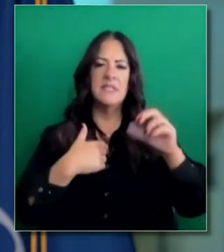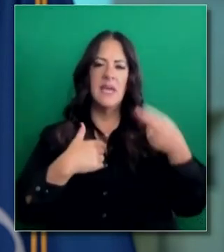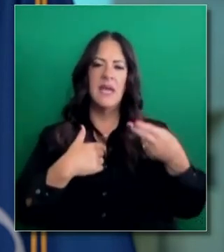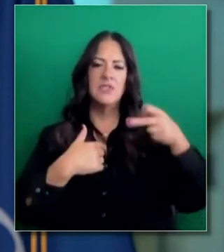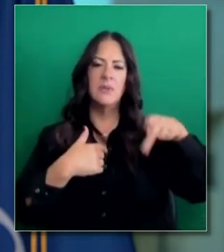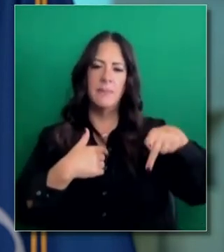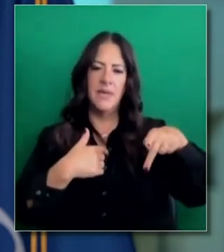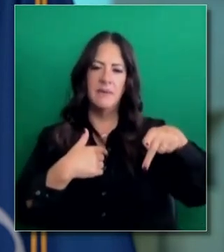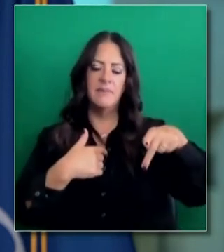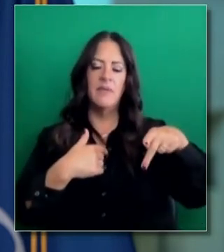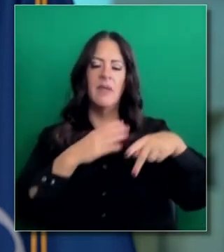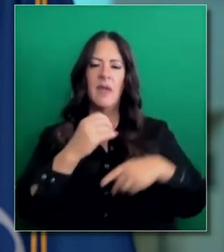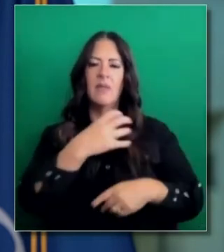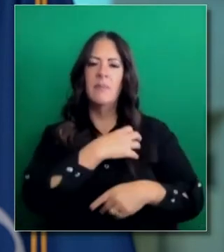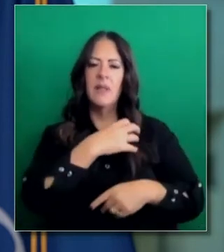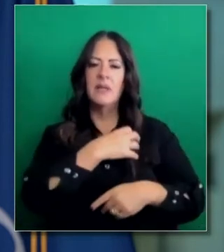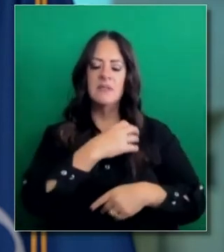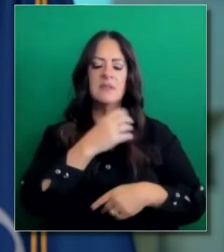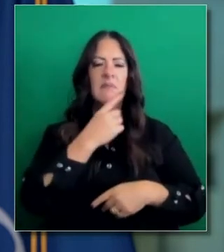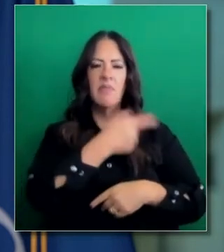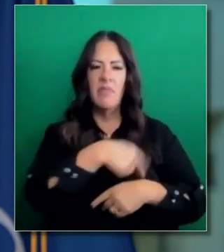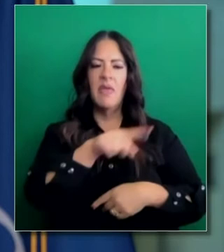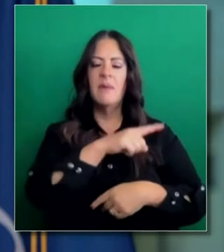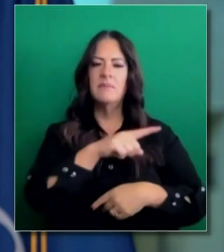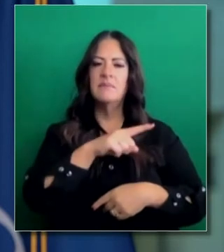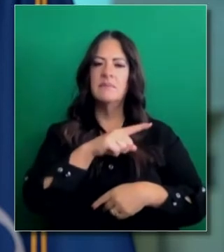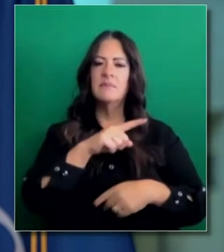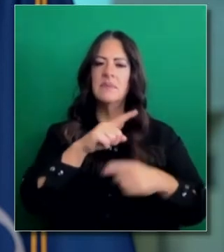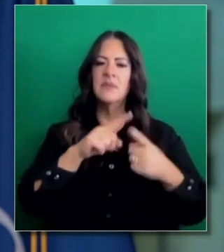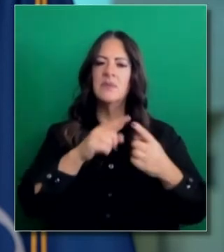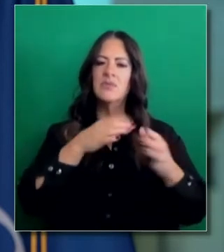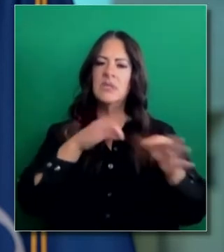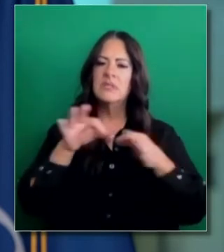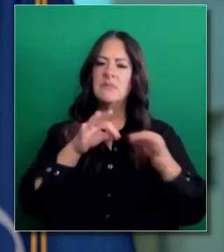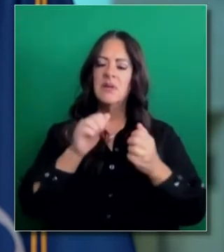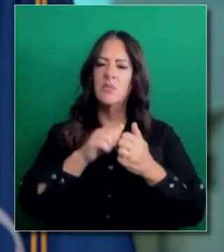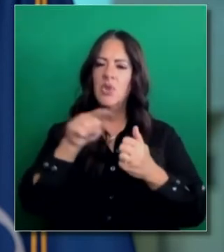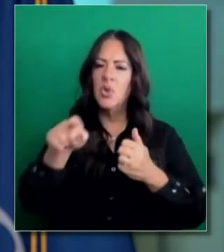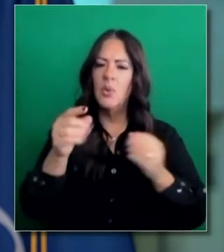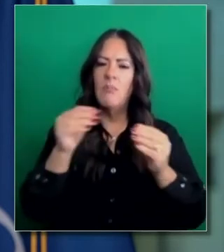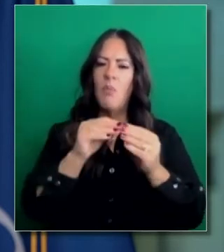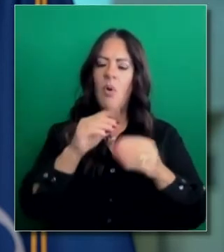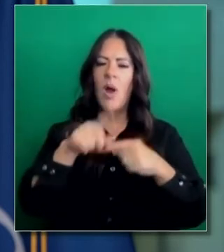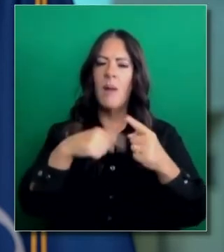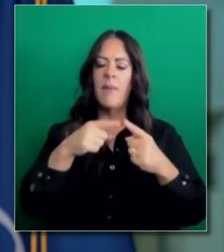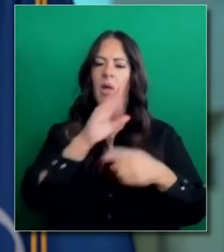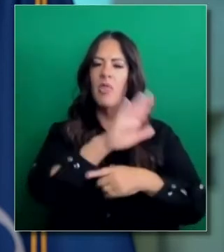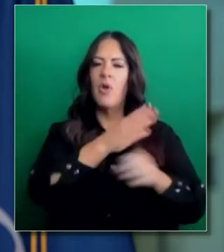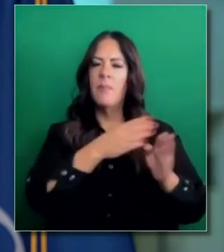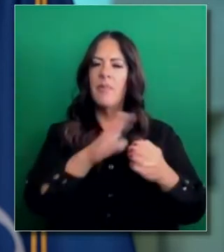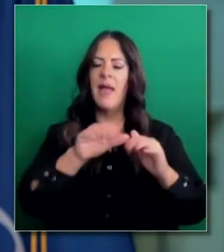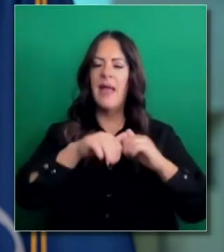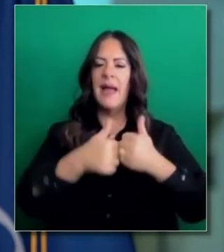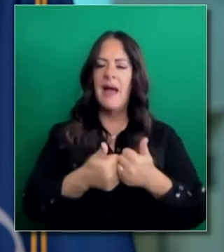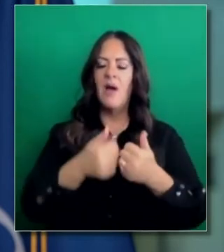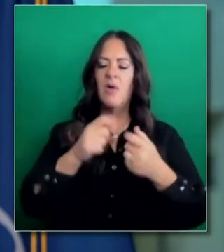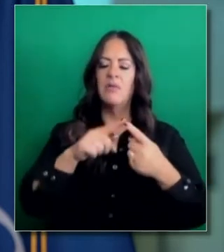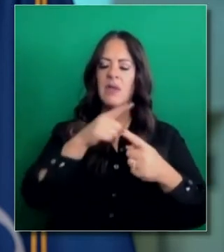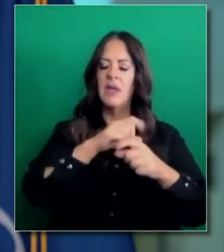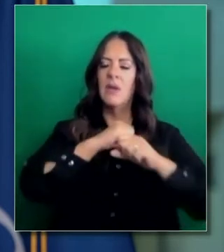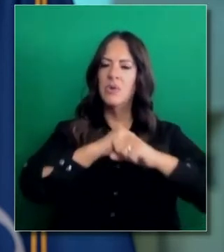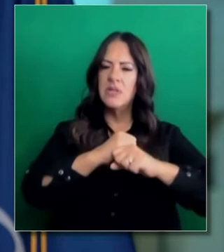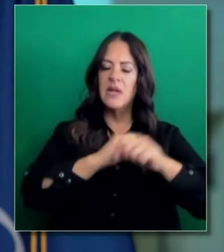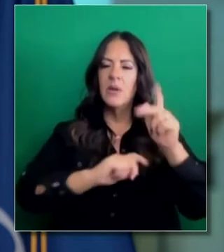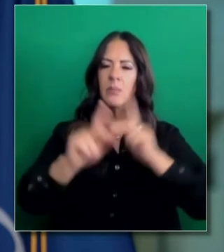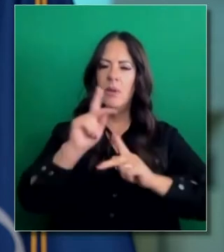la patrulla de caminos de california y otras instituciones están resolviendo eso y podemos publicar más de las